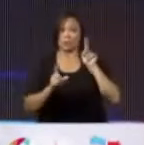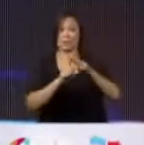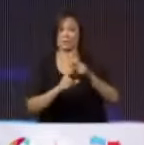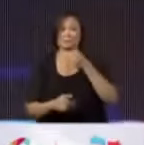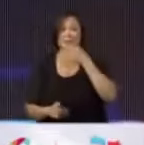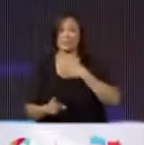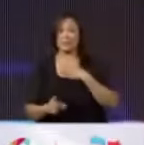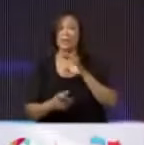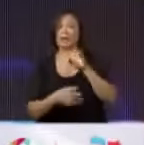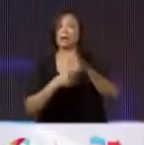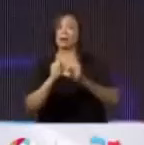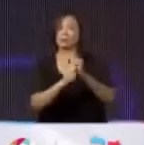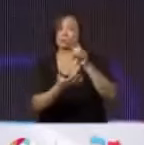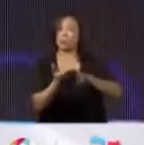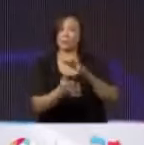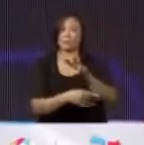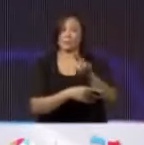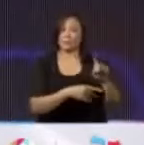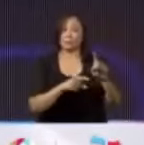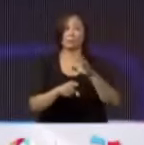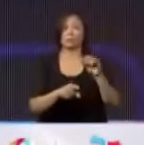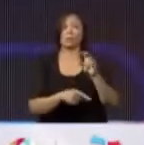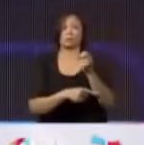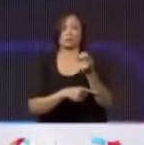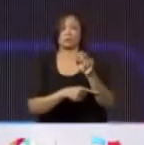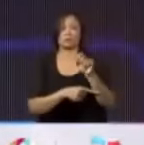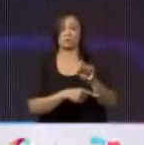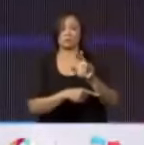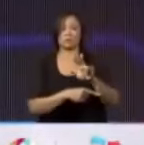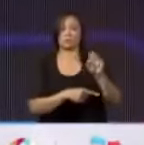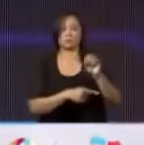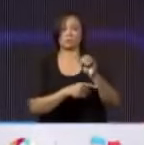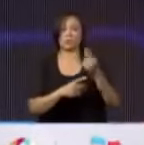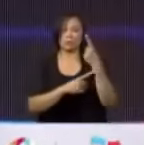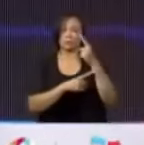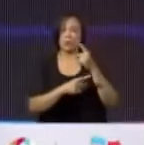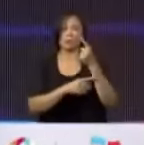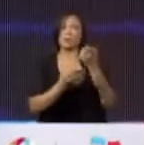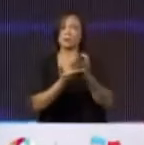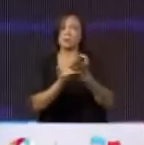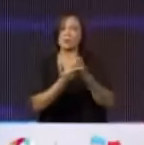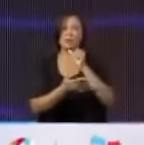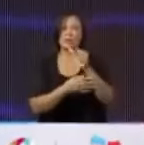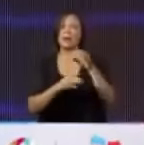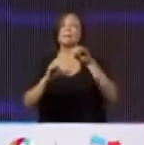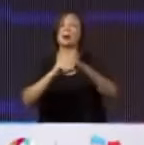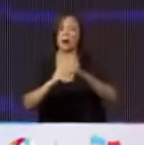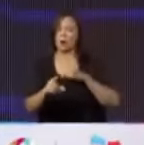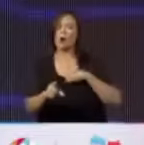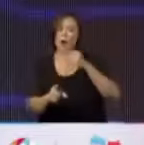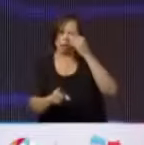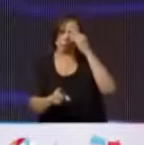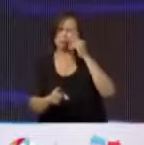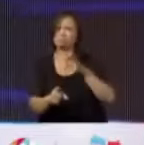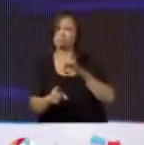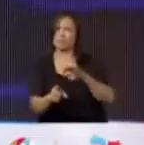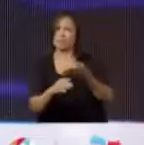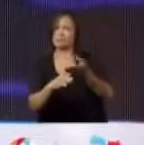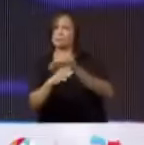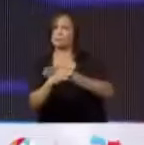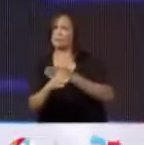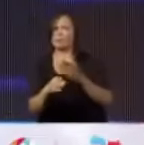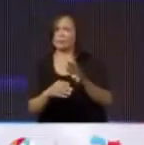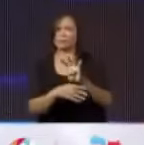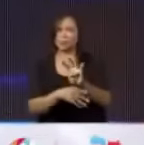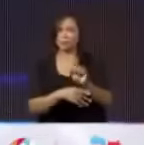diciembre. En el año 2021, 12.3% fue un rebote estadístico. El propio Banco Central reconoció que ese crecimiento